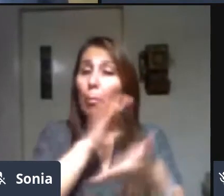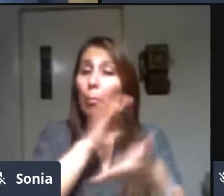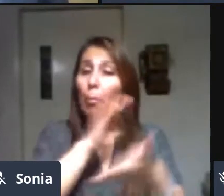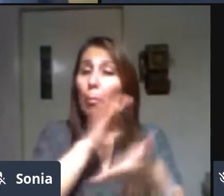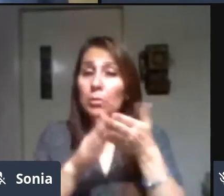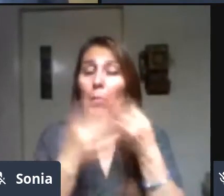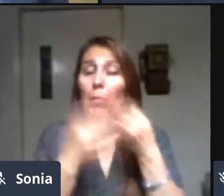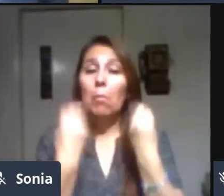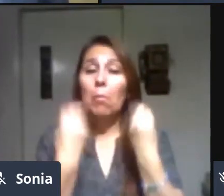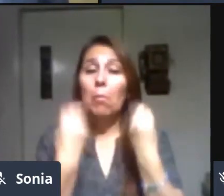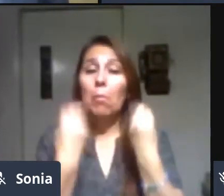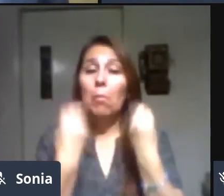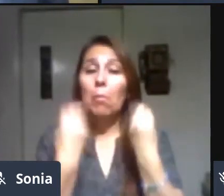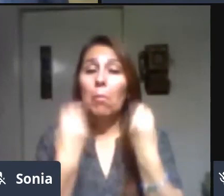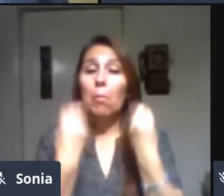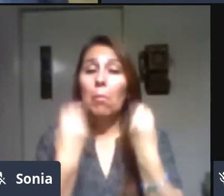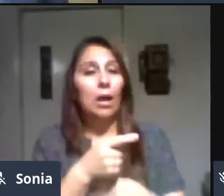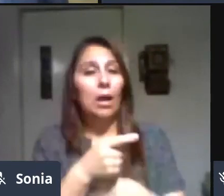manera